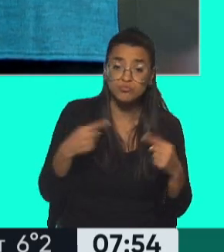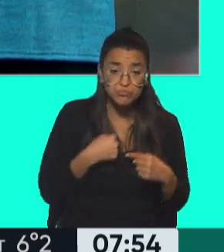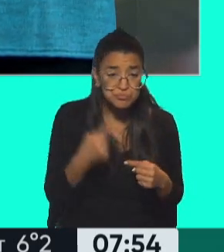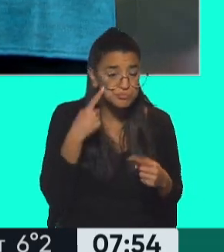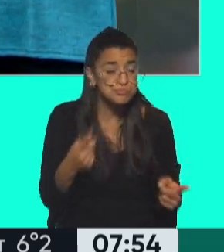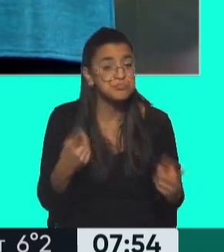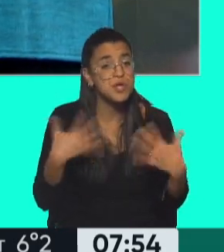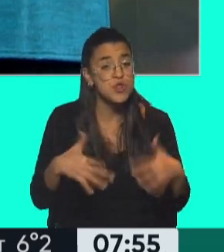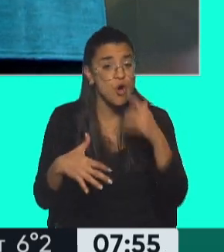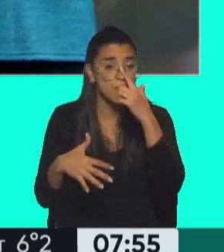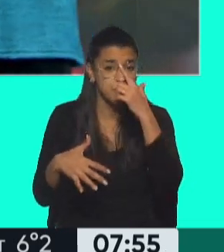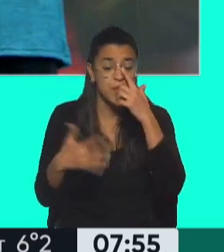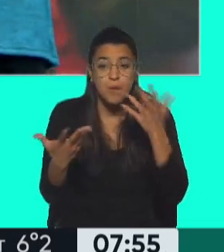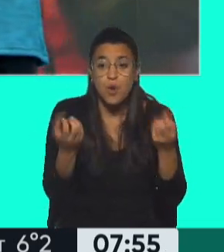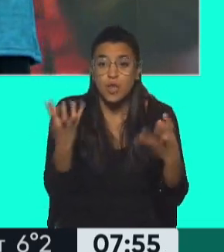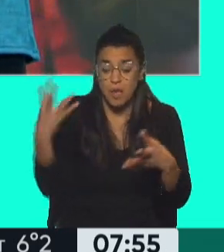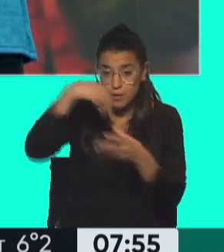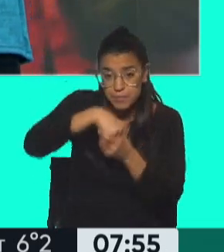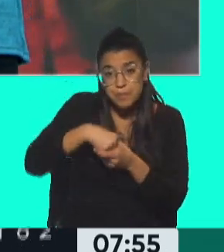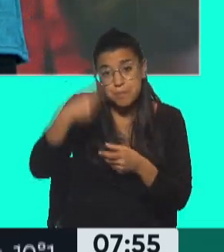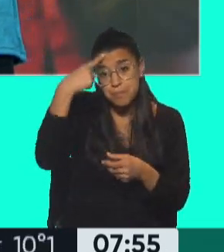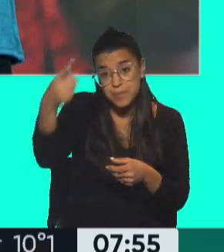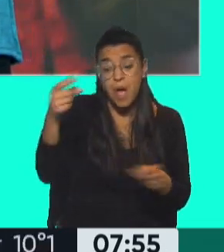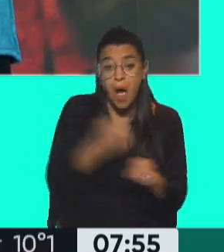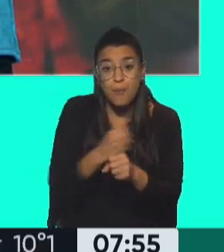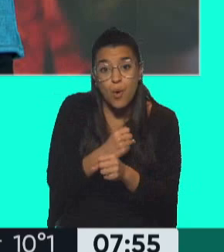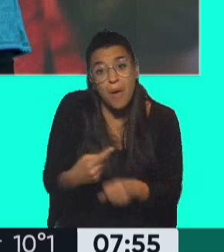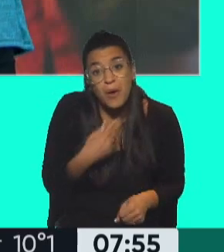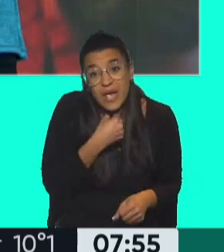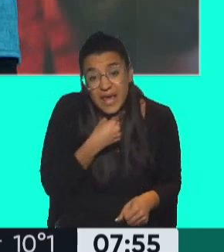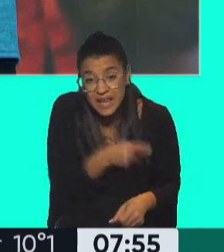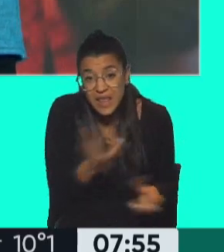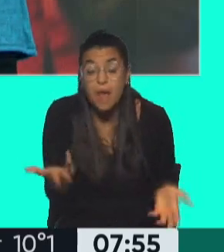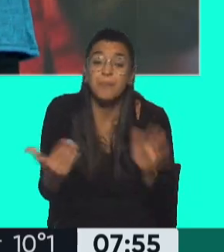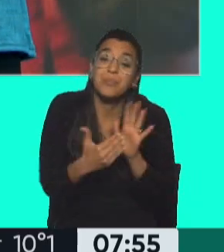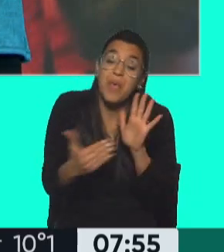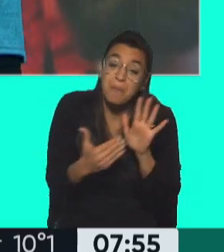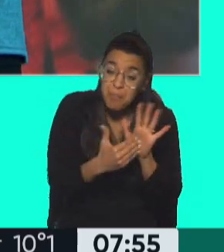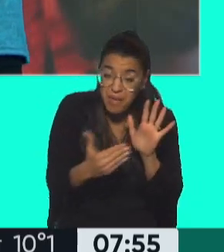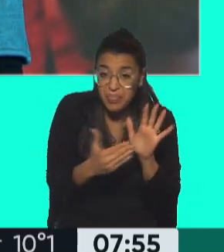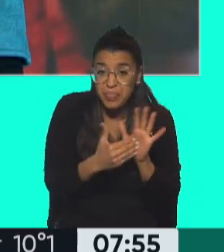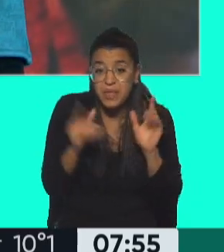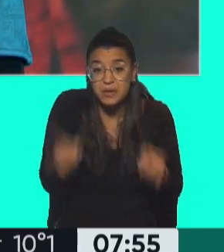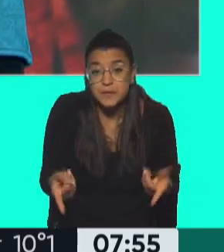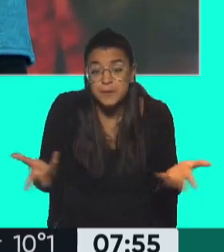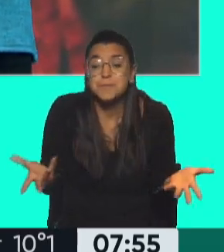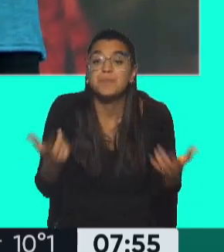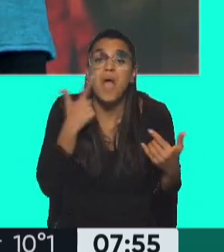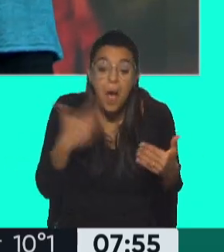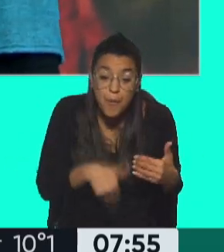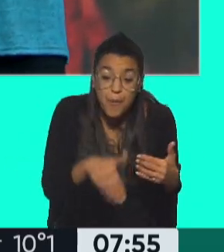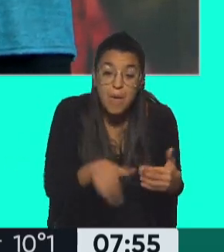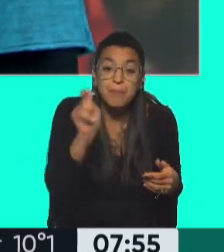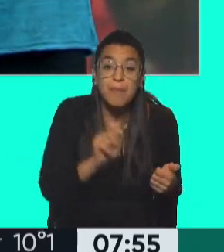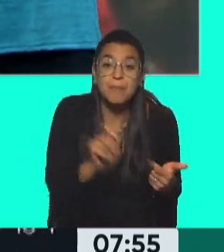porque bueno genera por supuesto partidario de la prueba y dependía o depende también vamos a ver qué pasa en los próximos